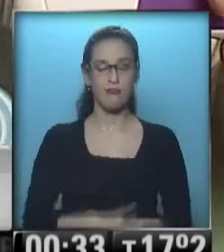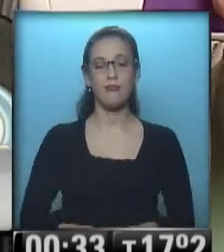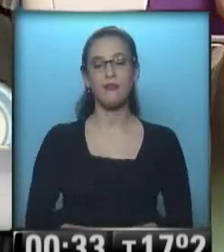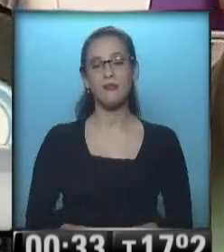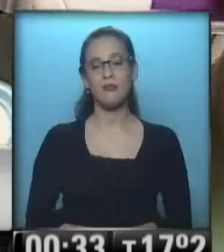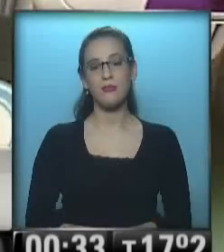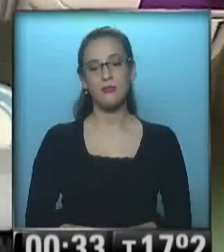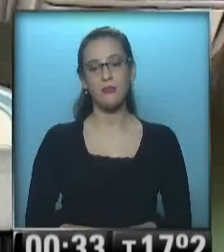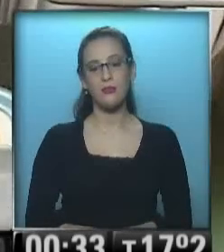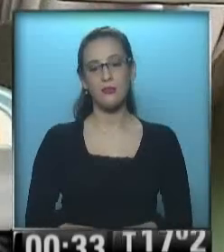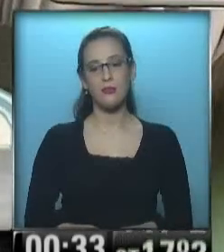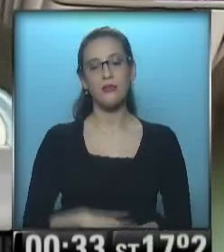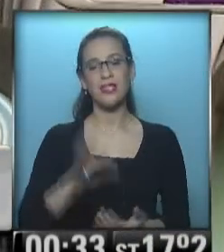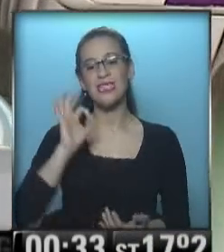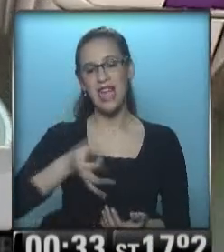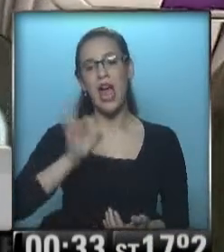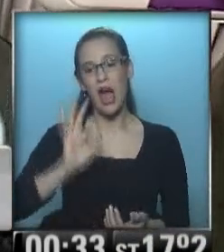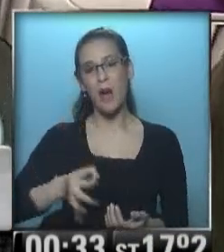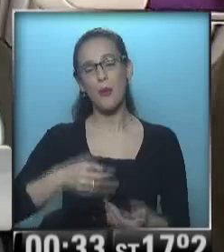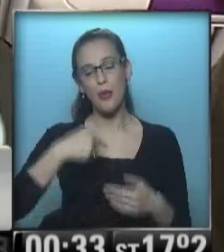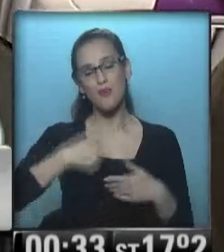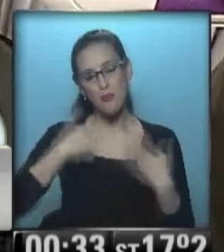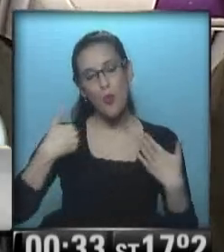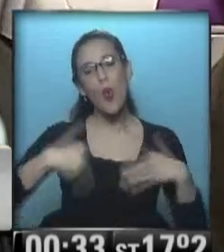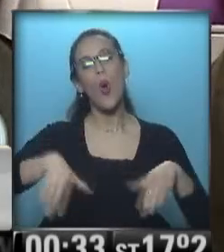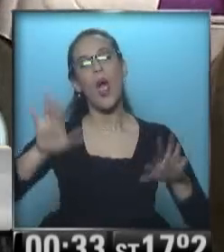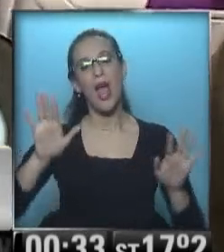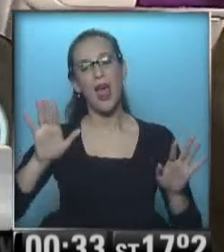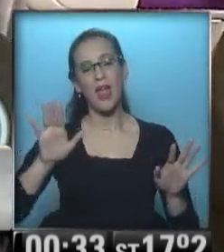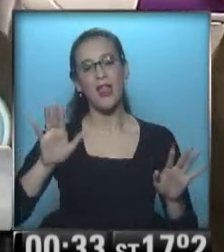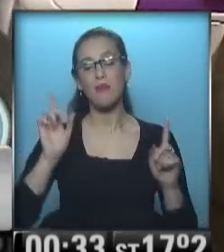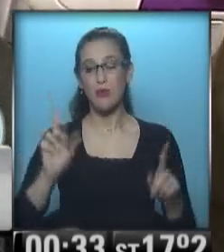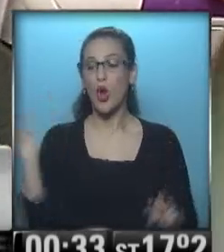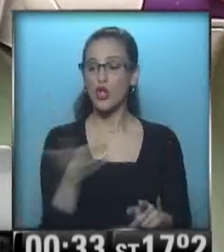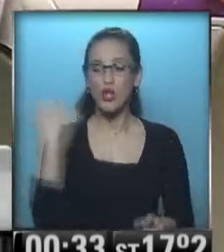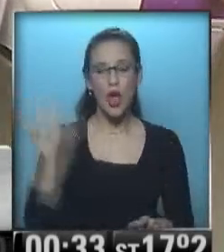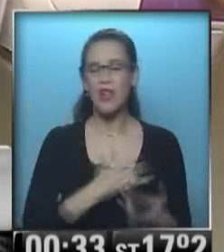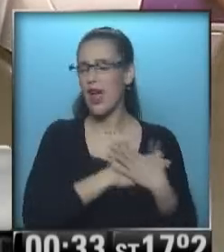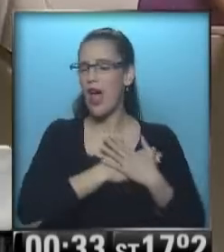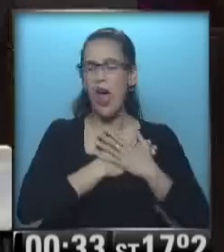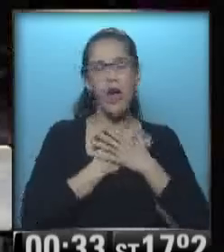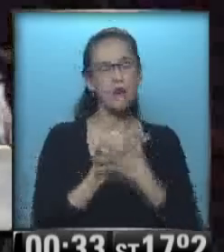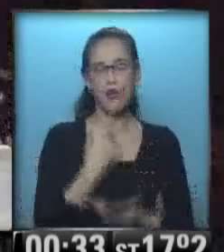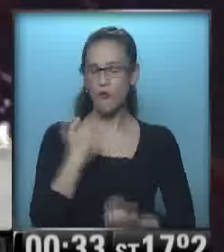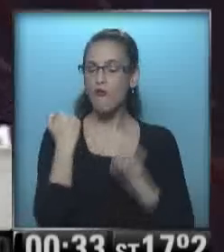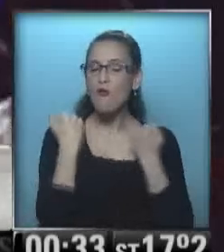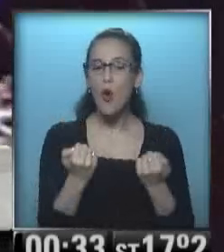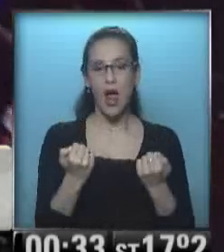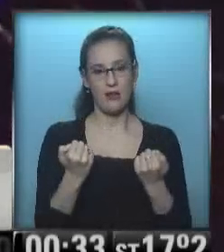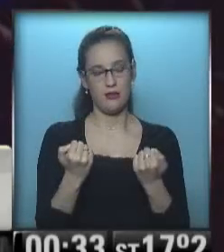y podía pasar en contra de toda la fe que pusimos y todo el amor y la energía que ustedes dieron.